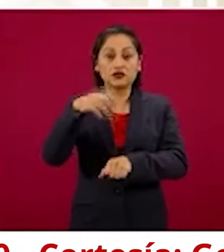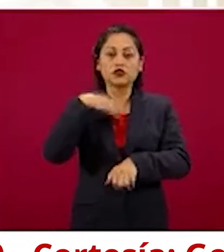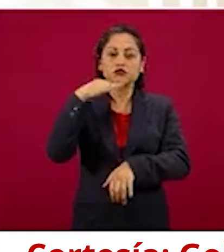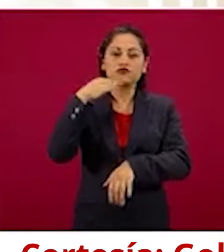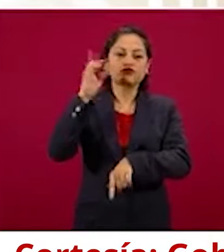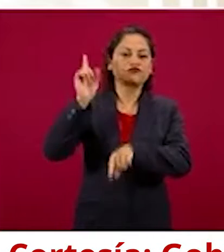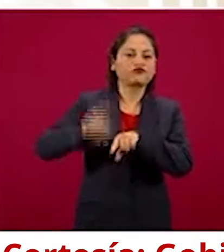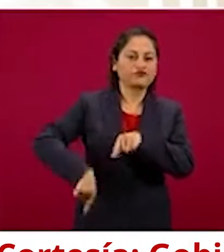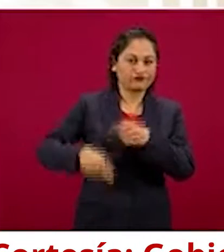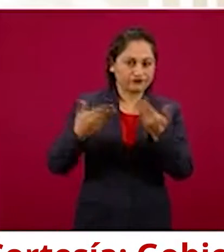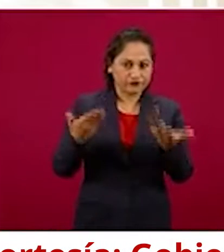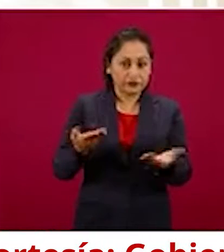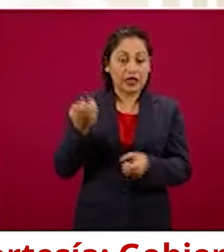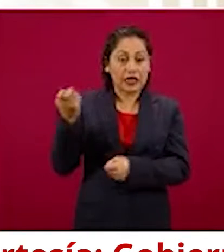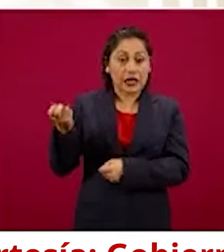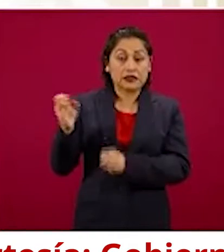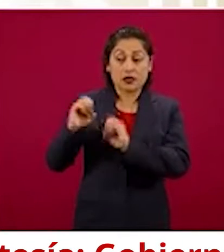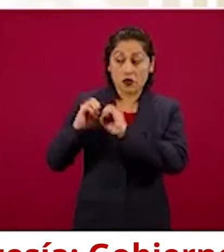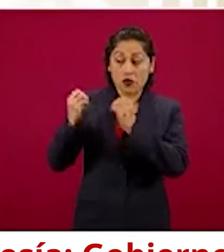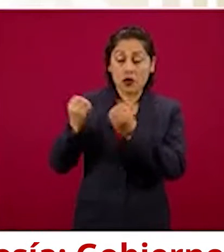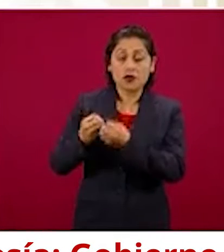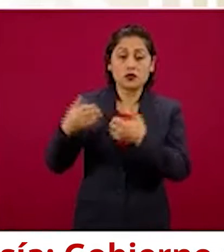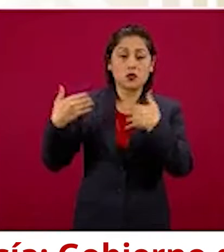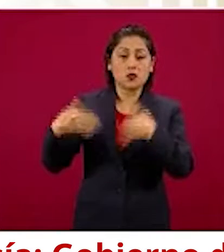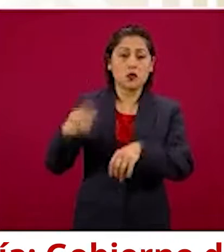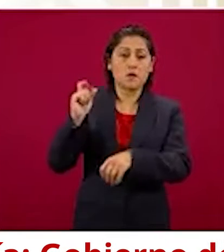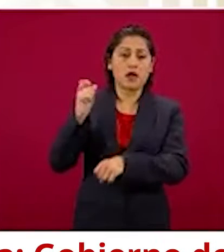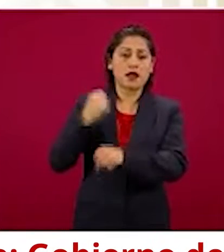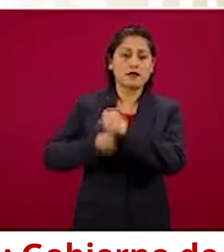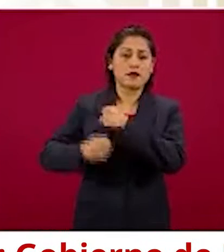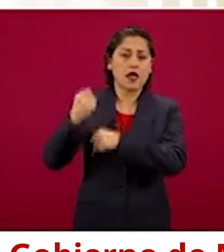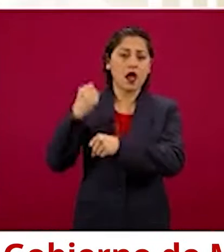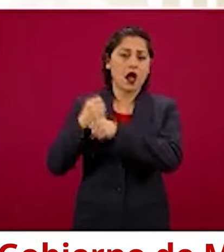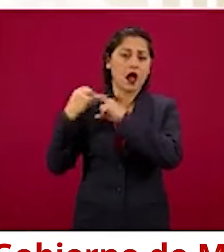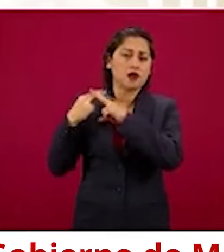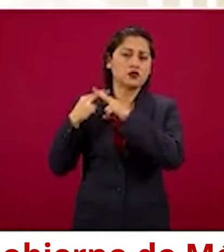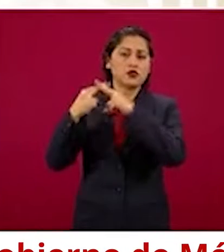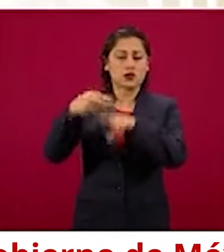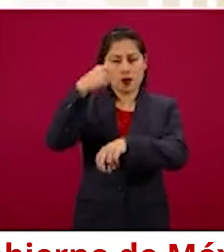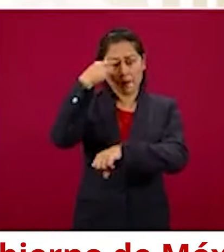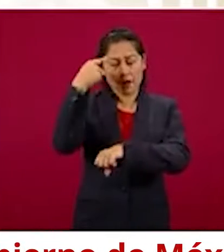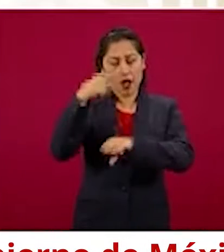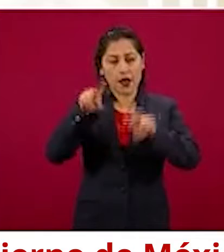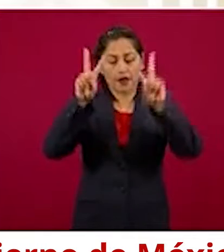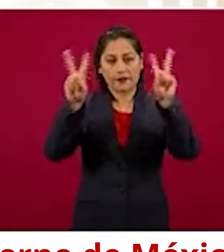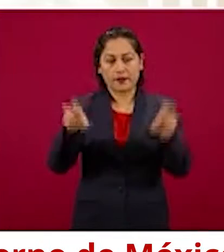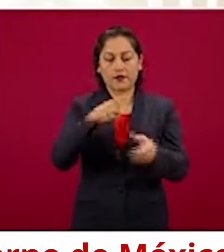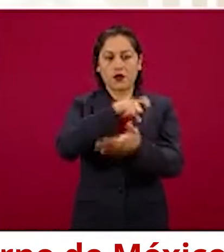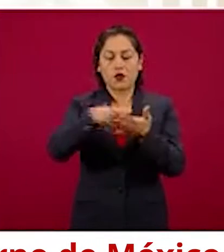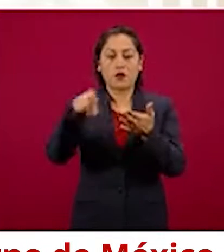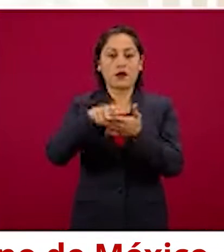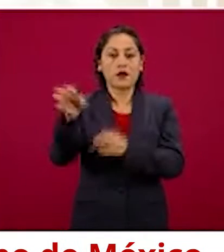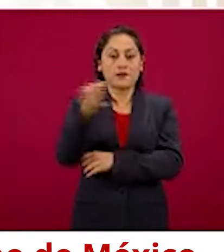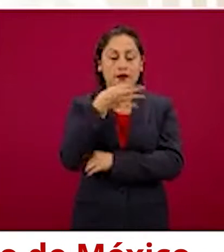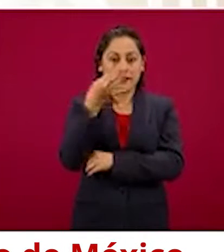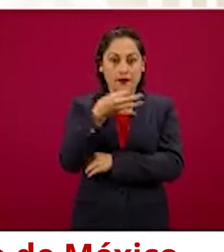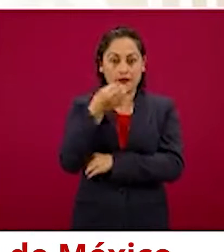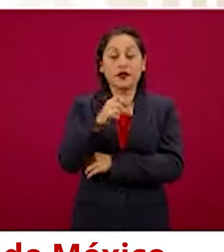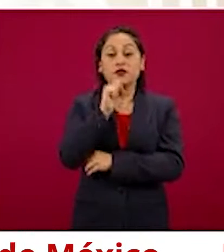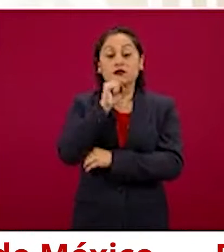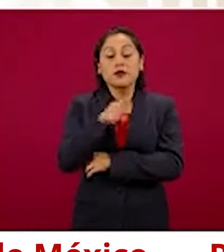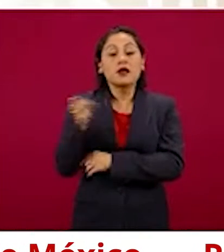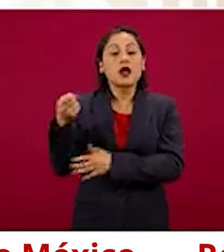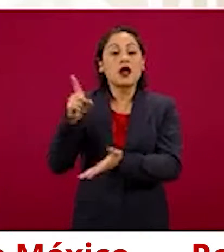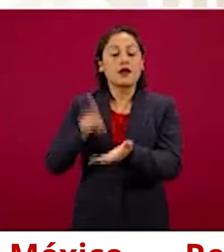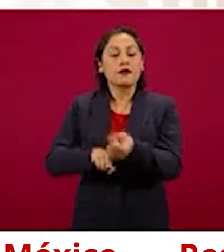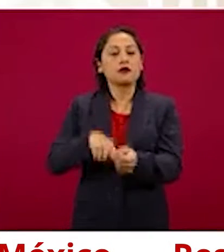con muchos años de experiencia, tiene más de 20 años en la adquisición específica de medicamentos y posee además un observatorio regional de